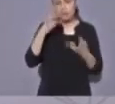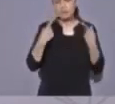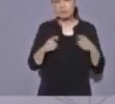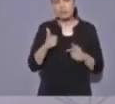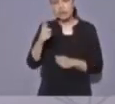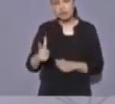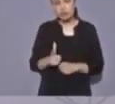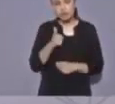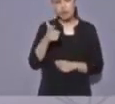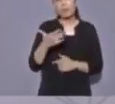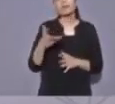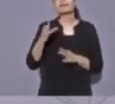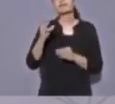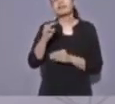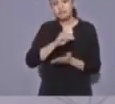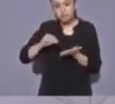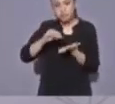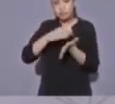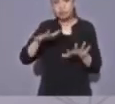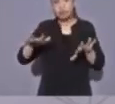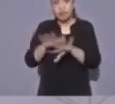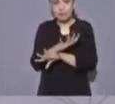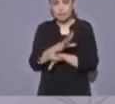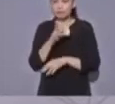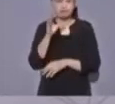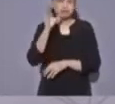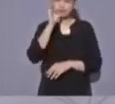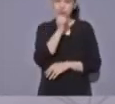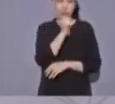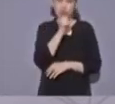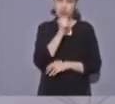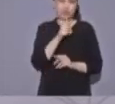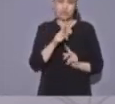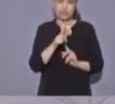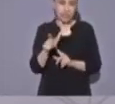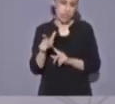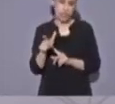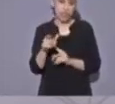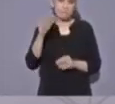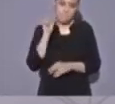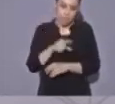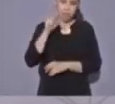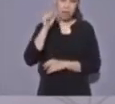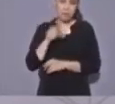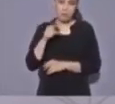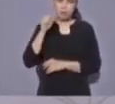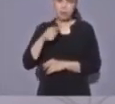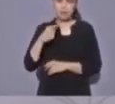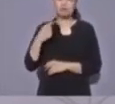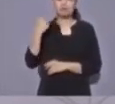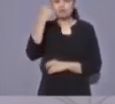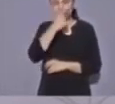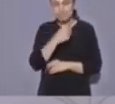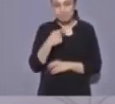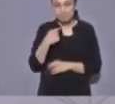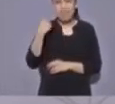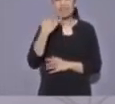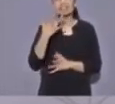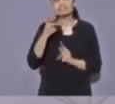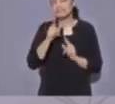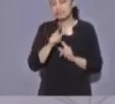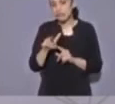guaymas de nuestro municipio no podemos seguir permitiendo que las mismas caras con diferentes camisetas nos digan que son